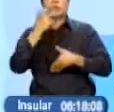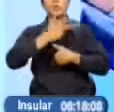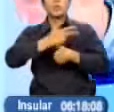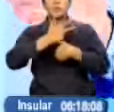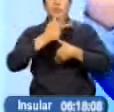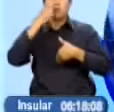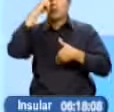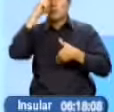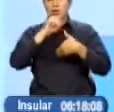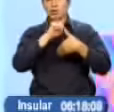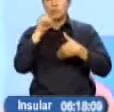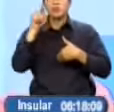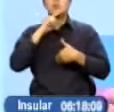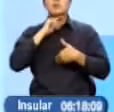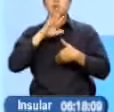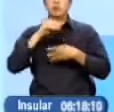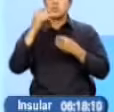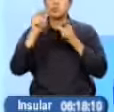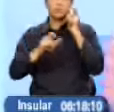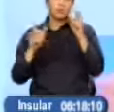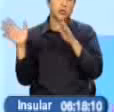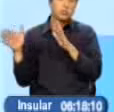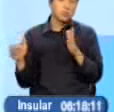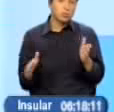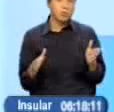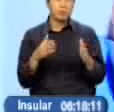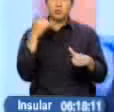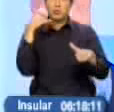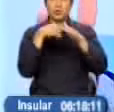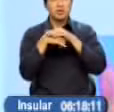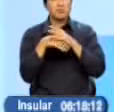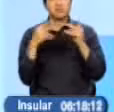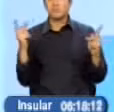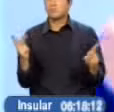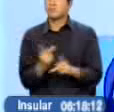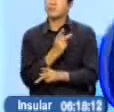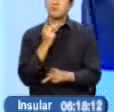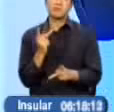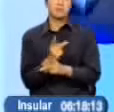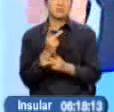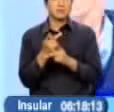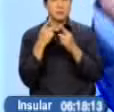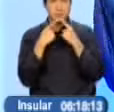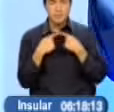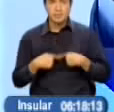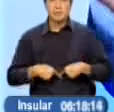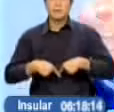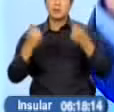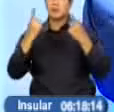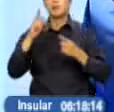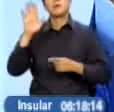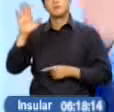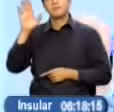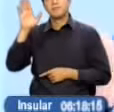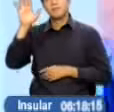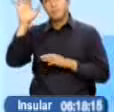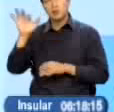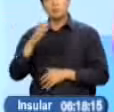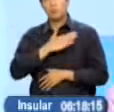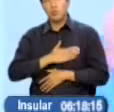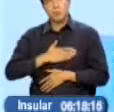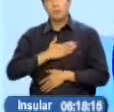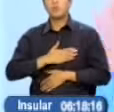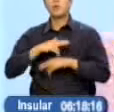atraviesan el desierto muchos mueren hay temas de violación es un problema gravísimo conocerlos señor john kerry por favor